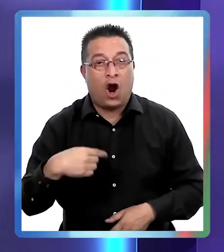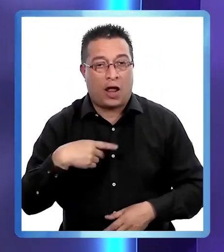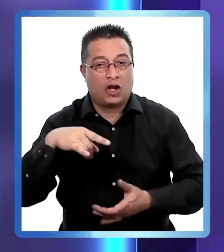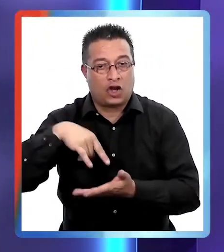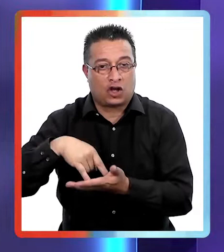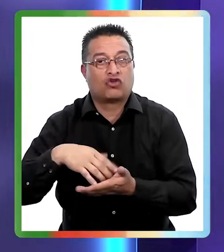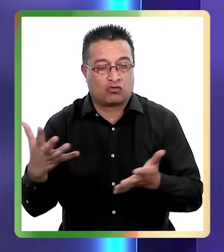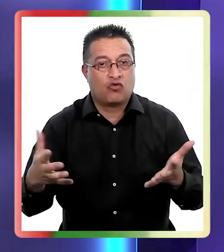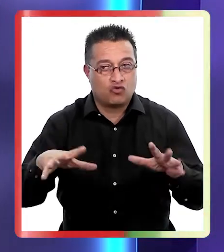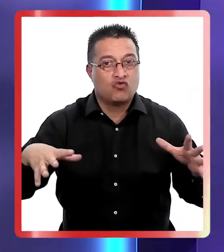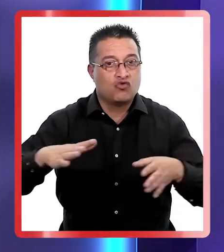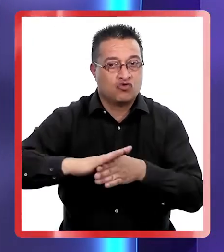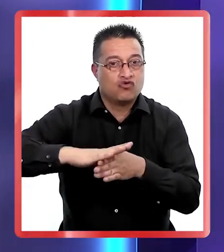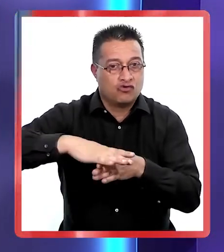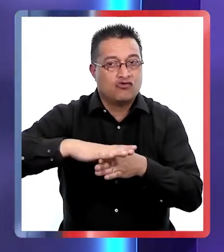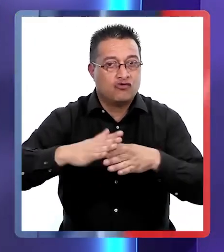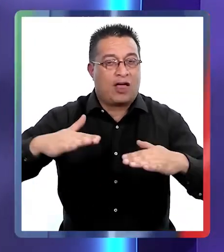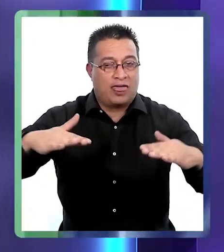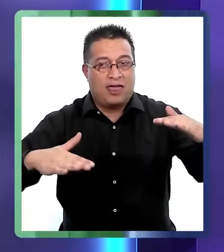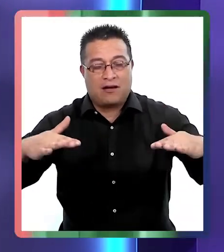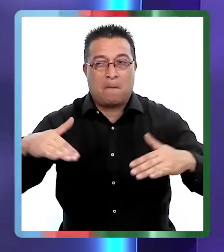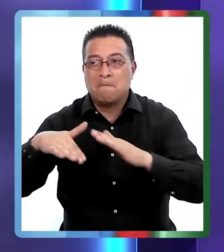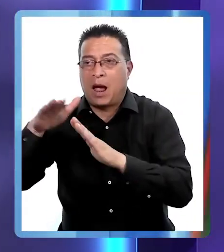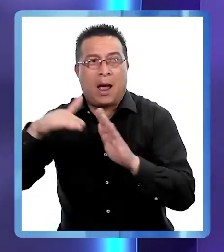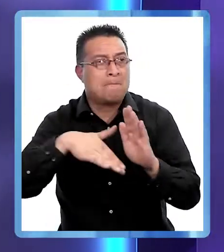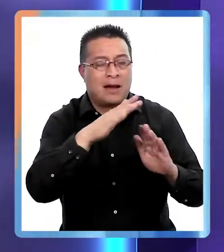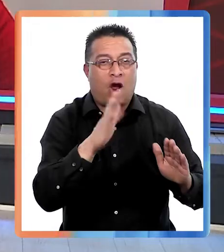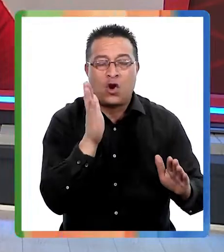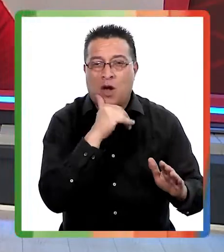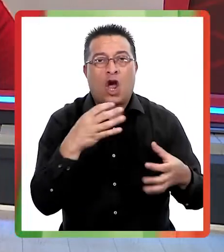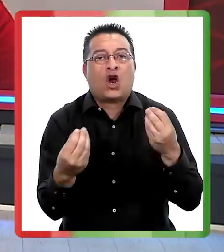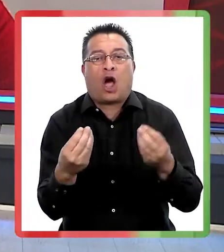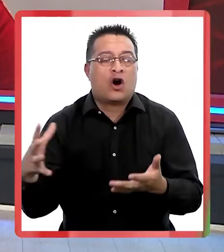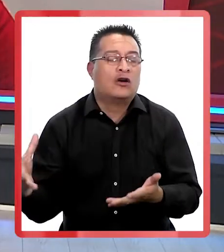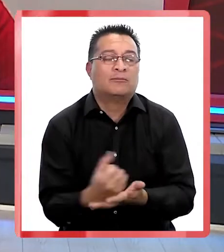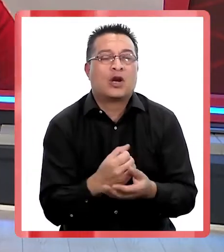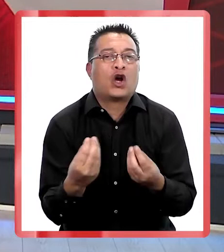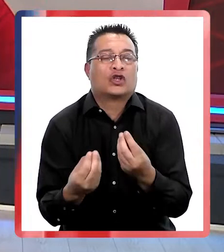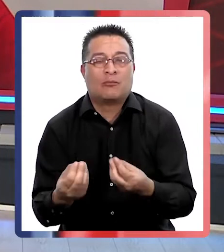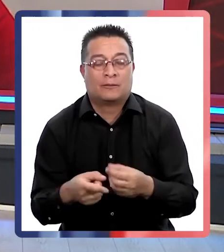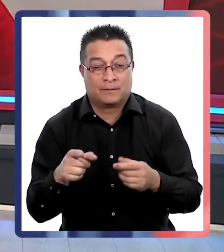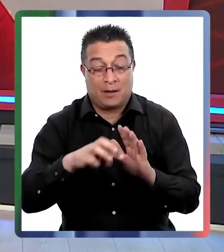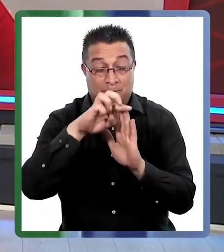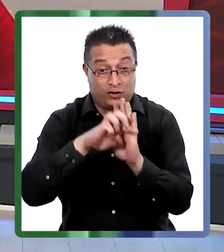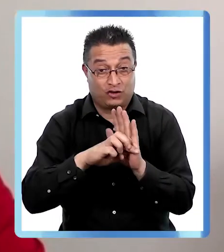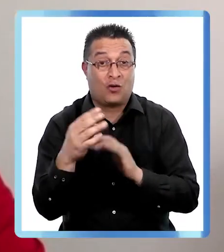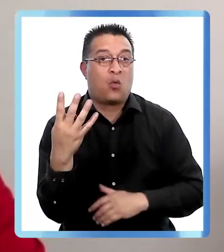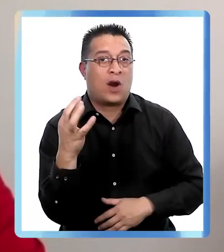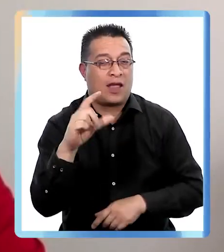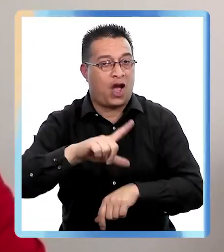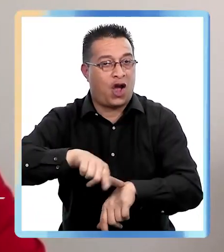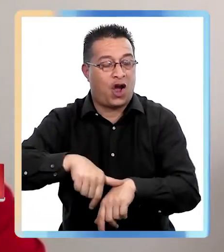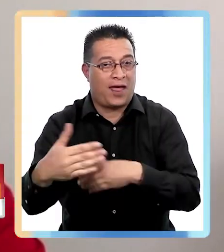las fuerzas están bastante divididas, no hay una mayoría para un lado o para el otro. ¿Cómo se concretiza aquello? ¿Cómo se lleva adelante? El proyecto de las 40